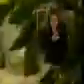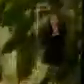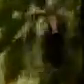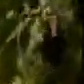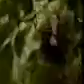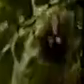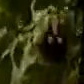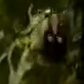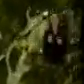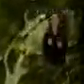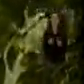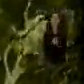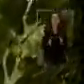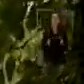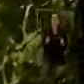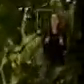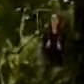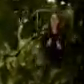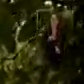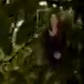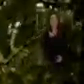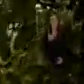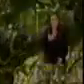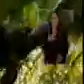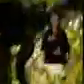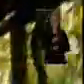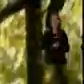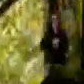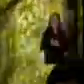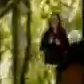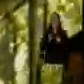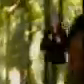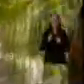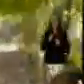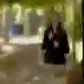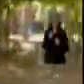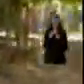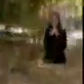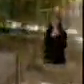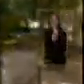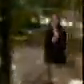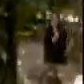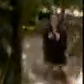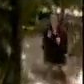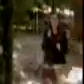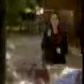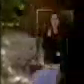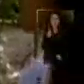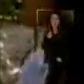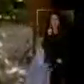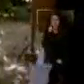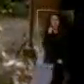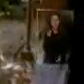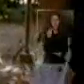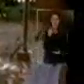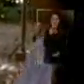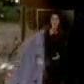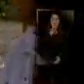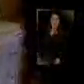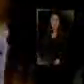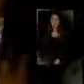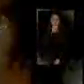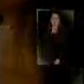todo esto es muy bueno porque hace muy bien, pues la uva que produce el vino. ¿Toma